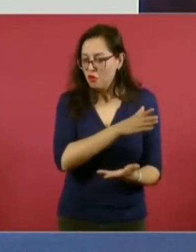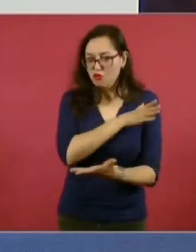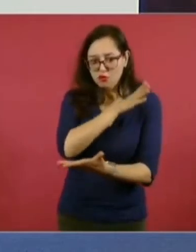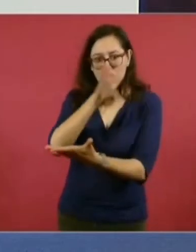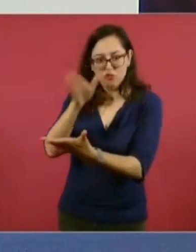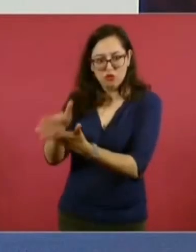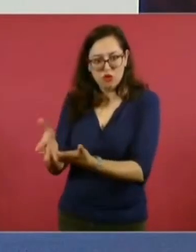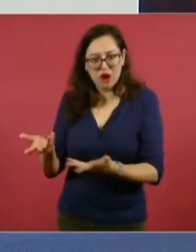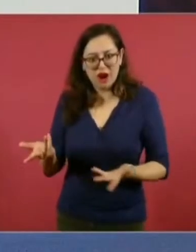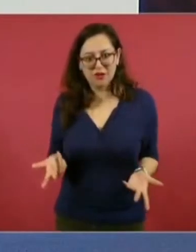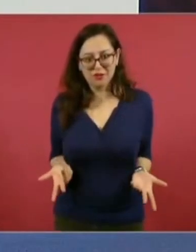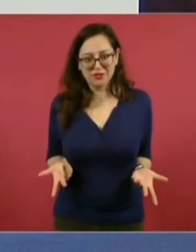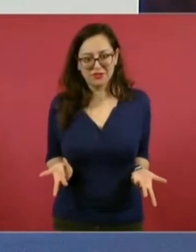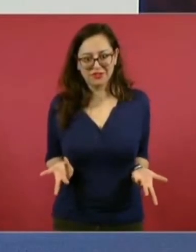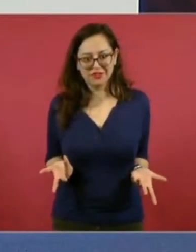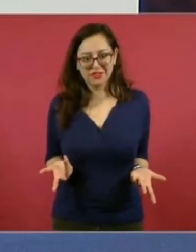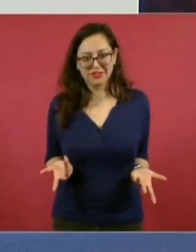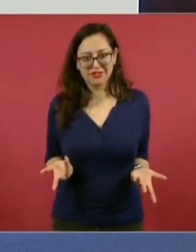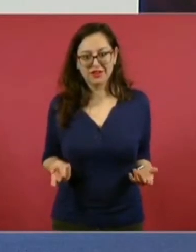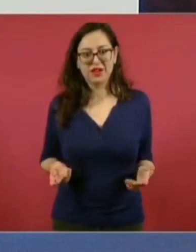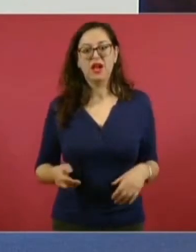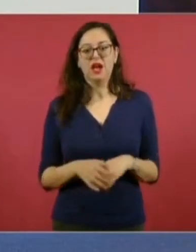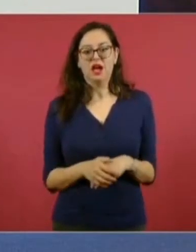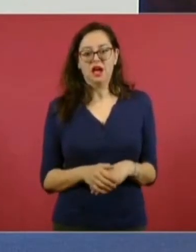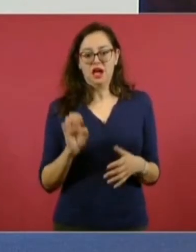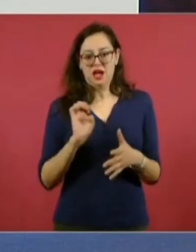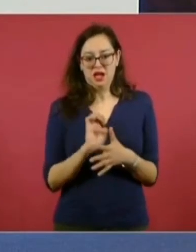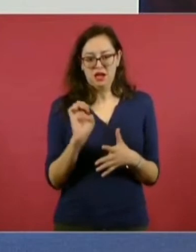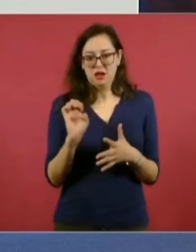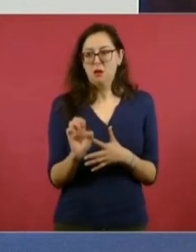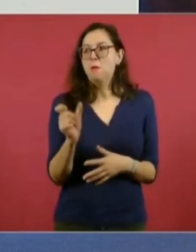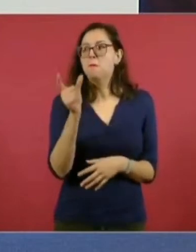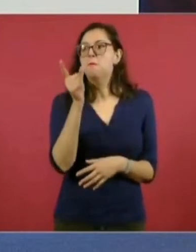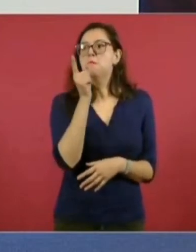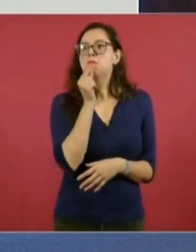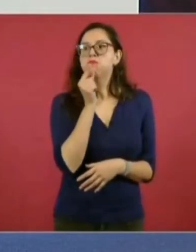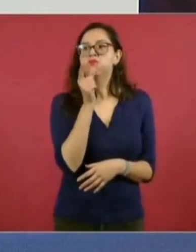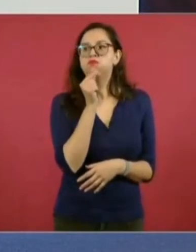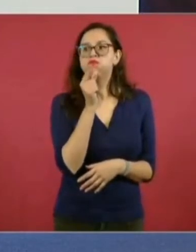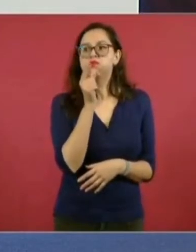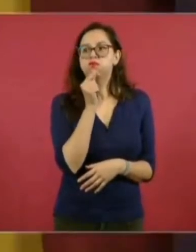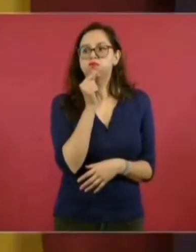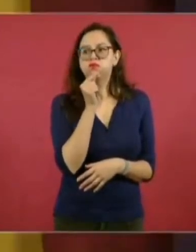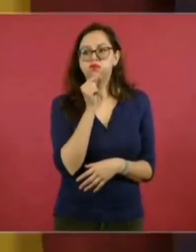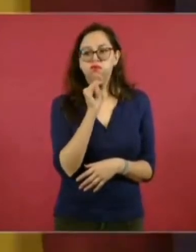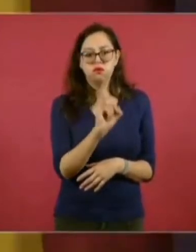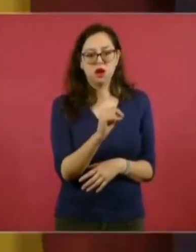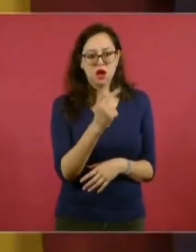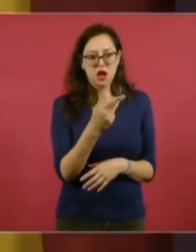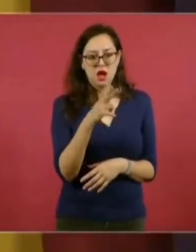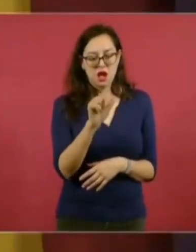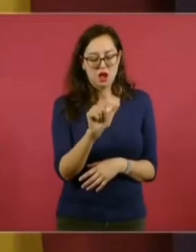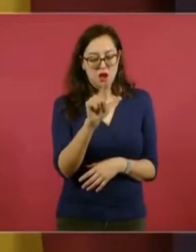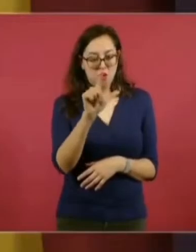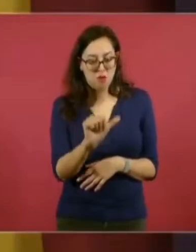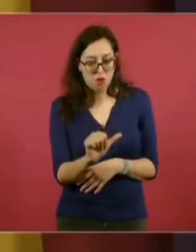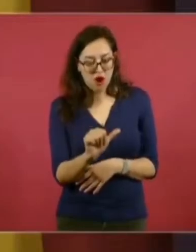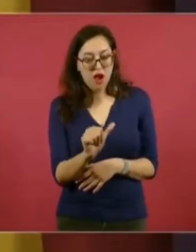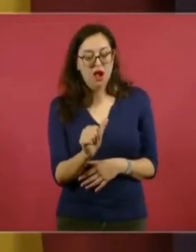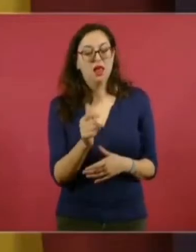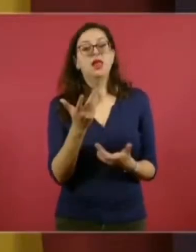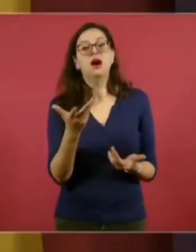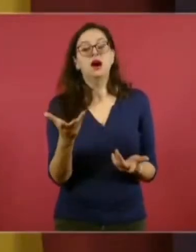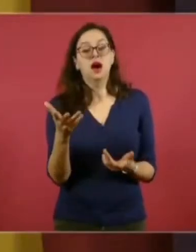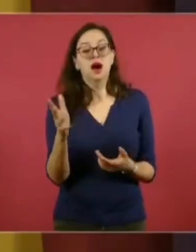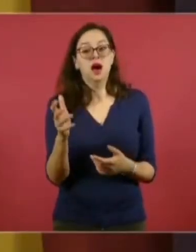que aseguran lo contrario, es decir, que las policías de Iguala los sacaron a los jóvenes en